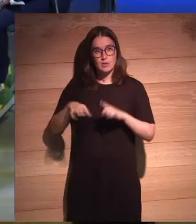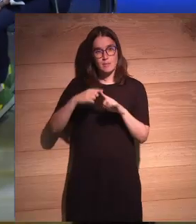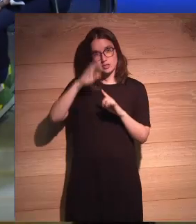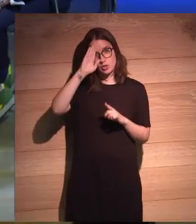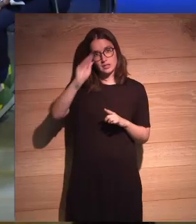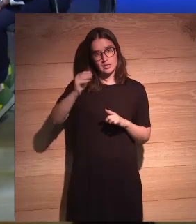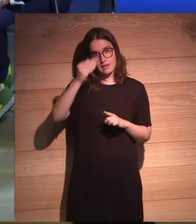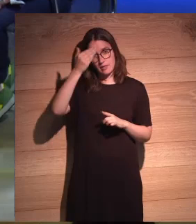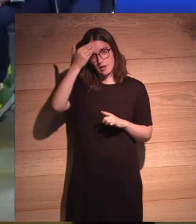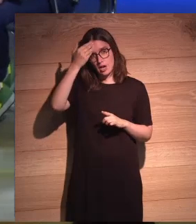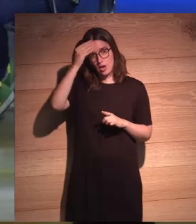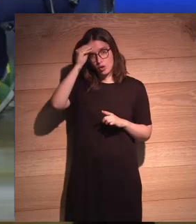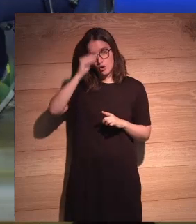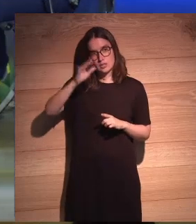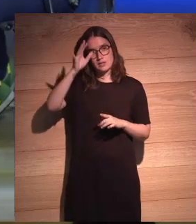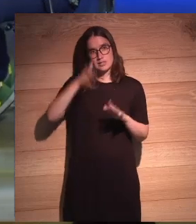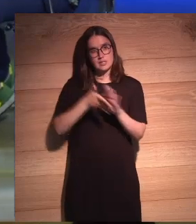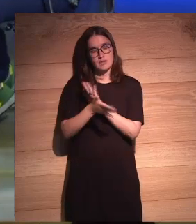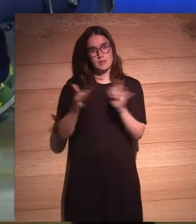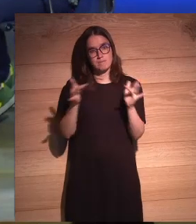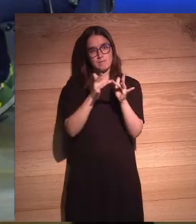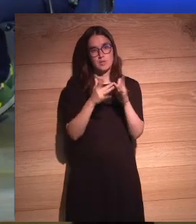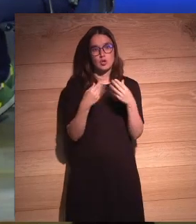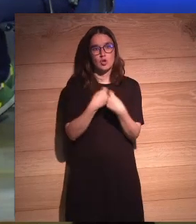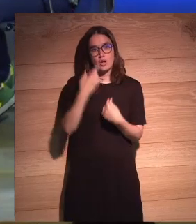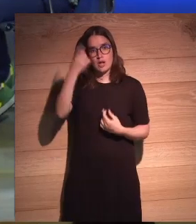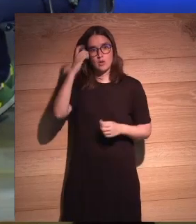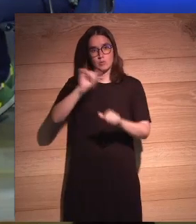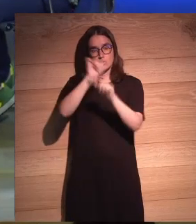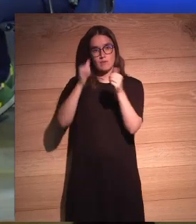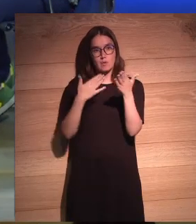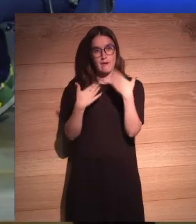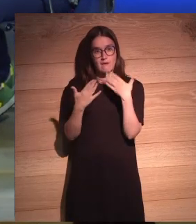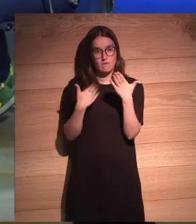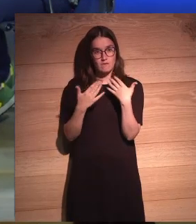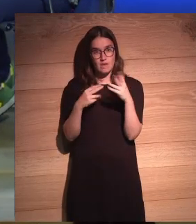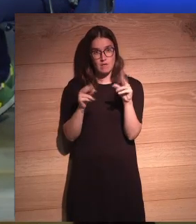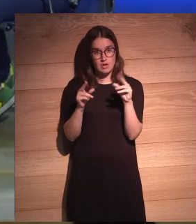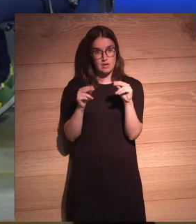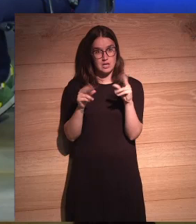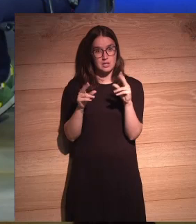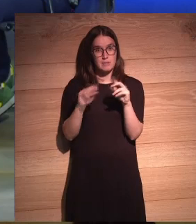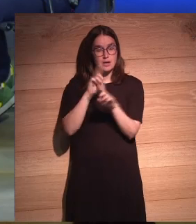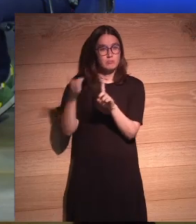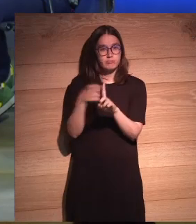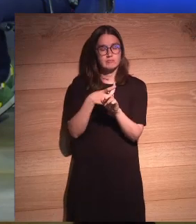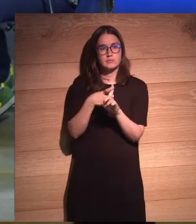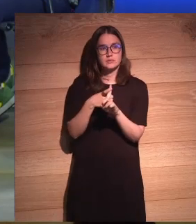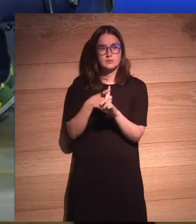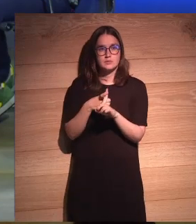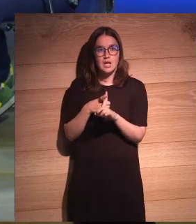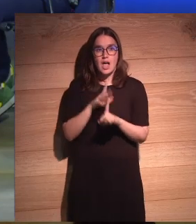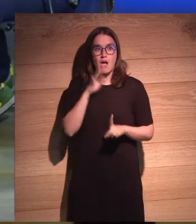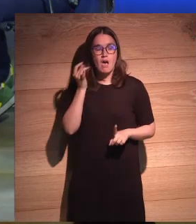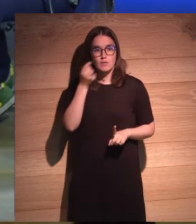inteligencia cognitiva, es decir, relacionándose con los alumnos de manera hablada, para poder identificar cuáles son